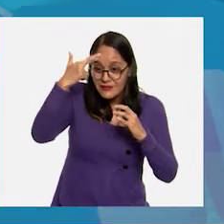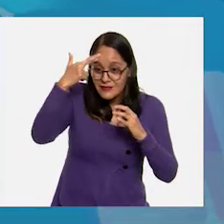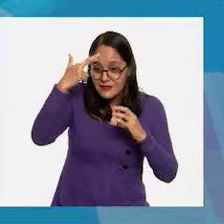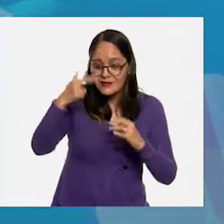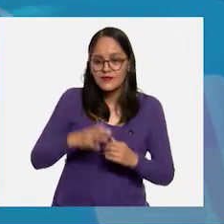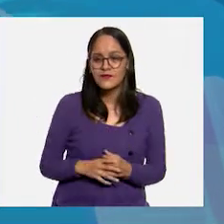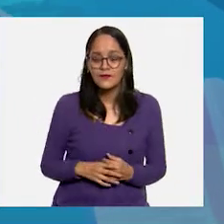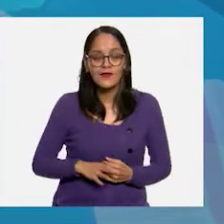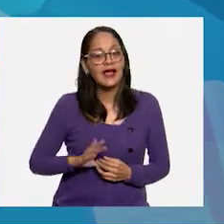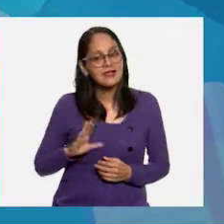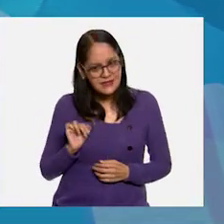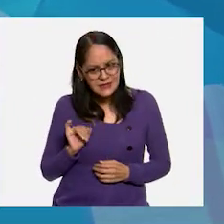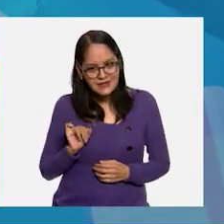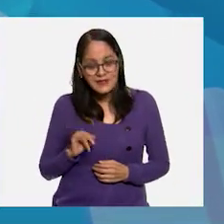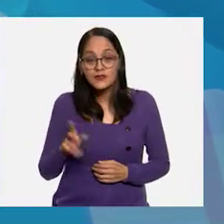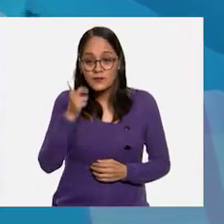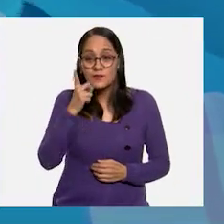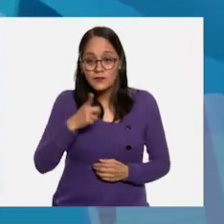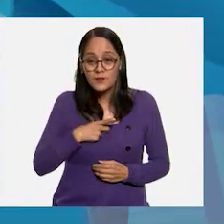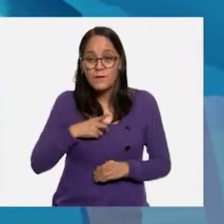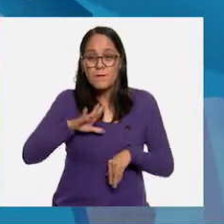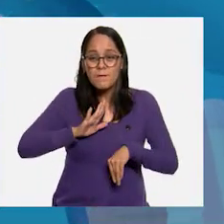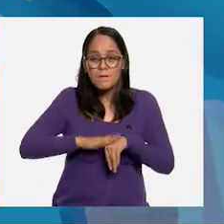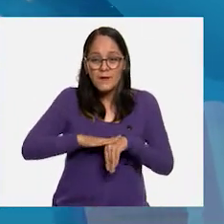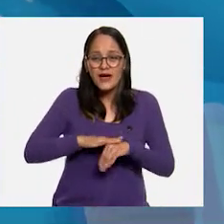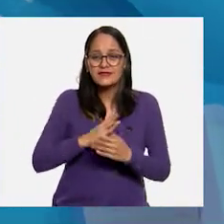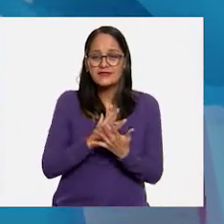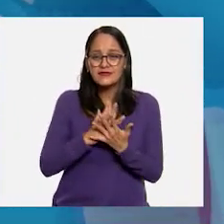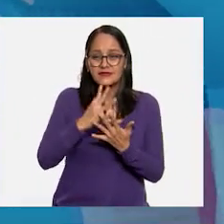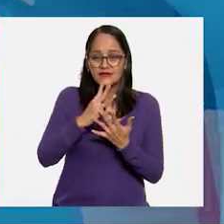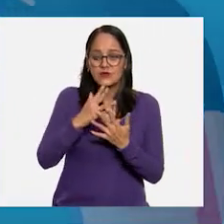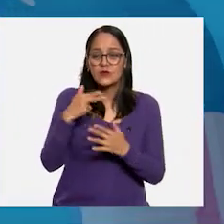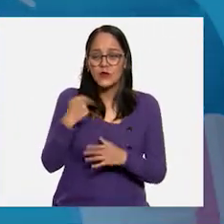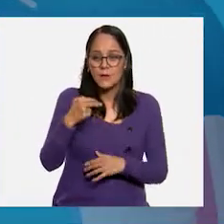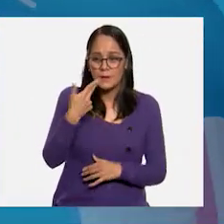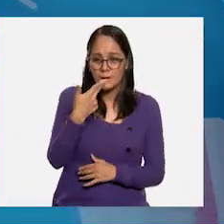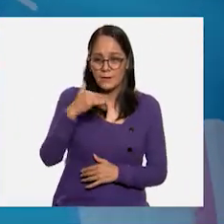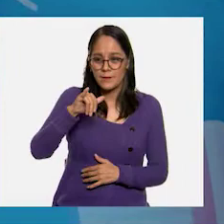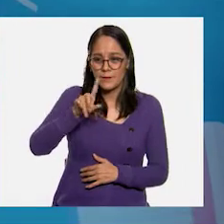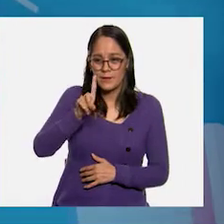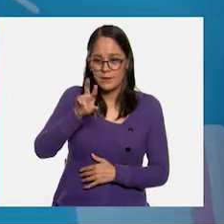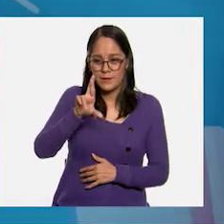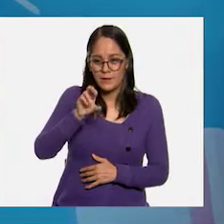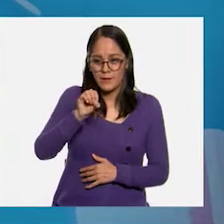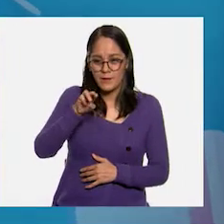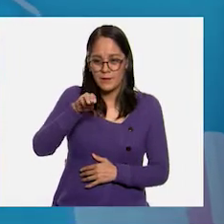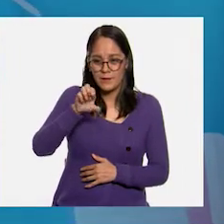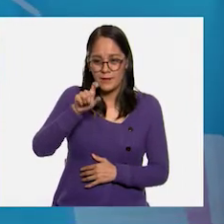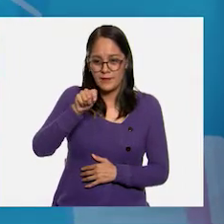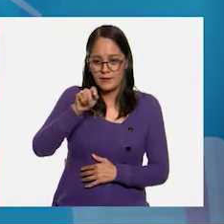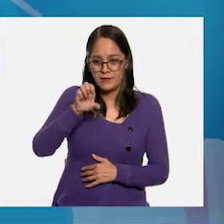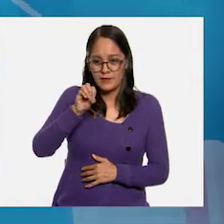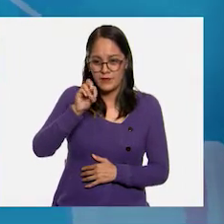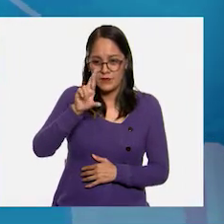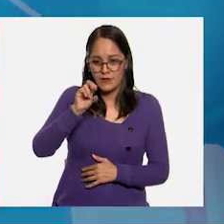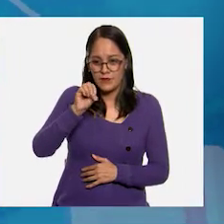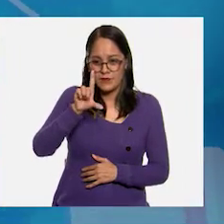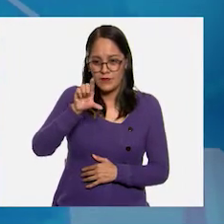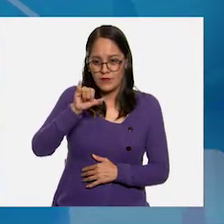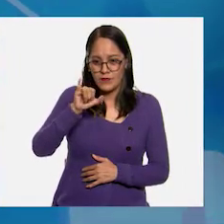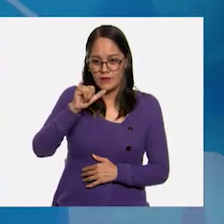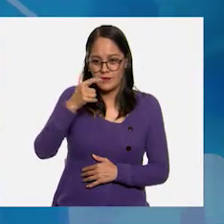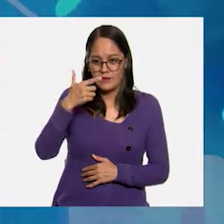Sí, y nos dijeron que se hacían más extremos los fenómenos hidrometeorológicos. ¿Tienen algo más al respecto que nos